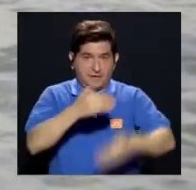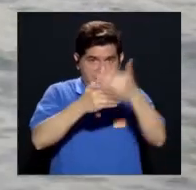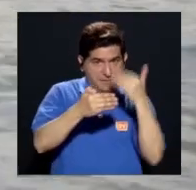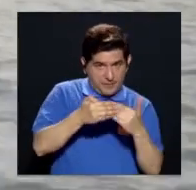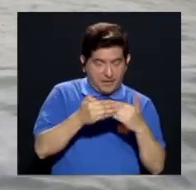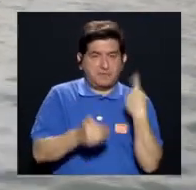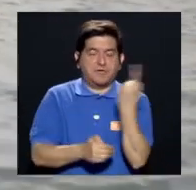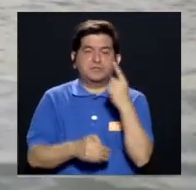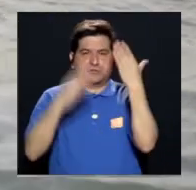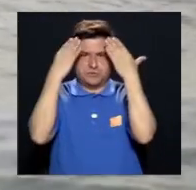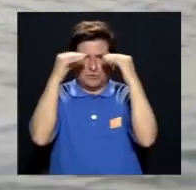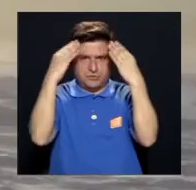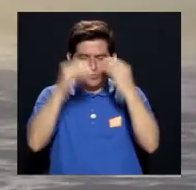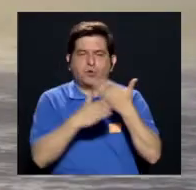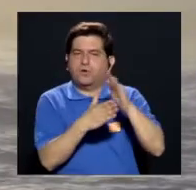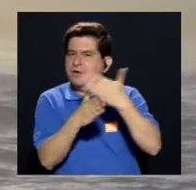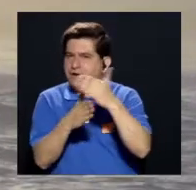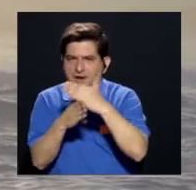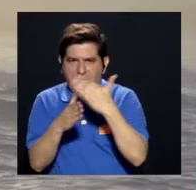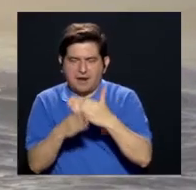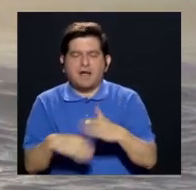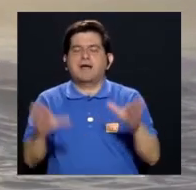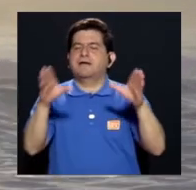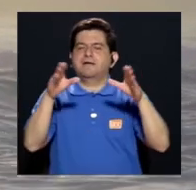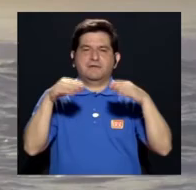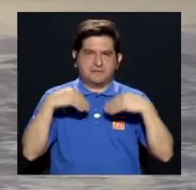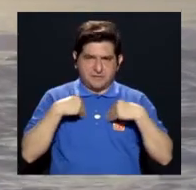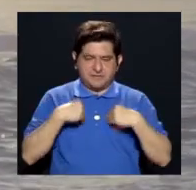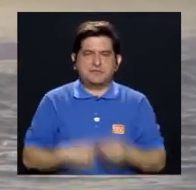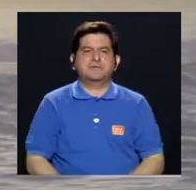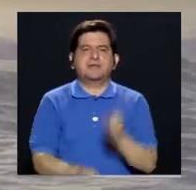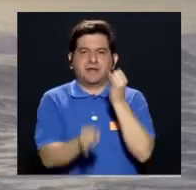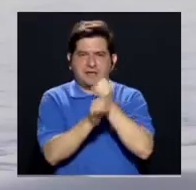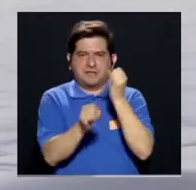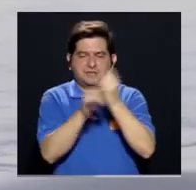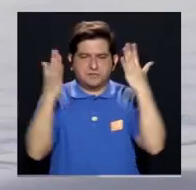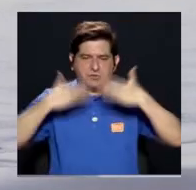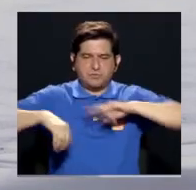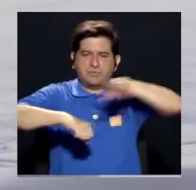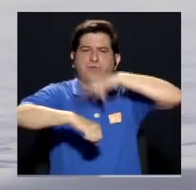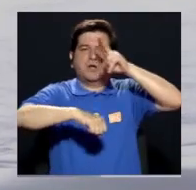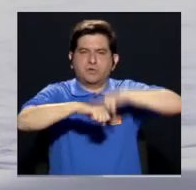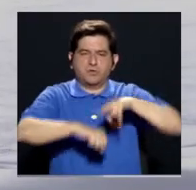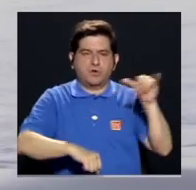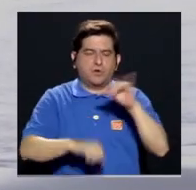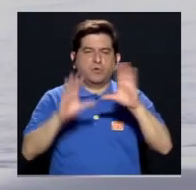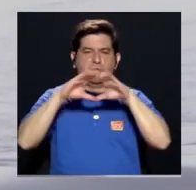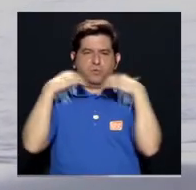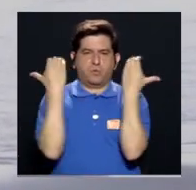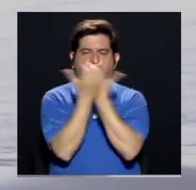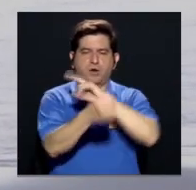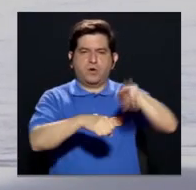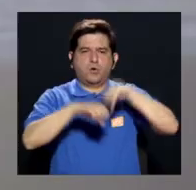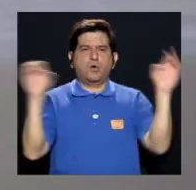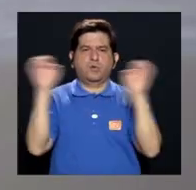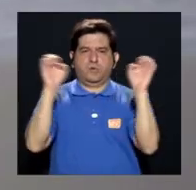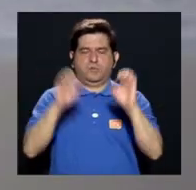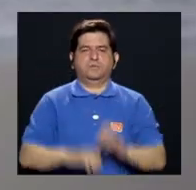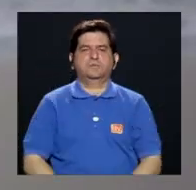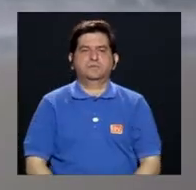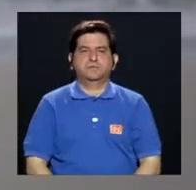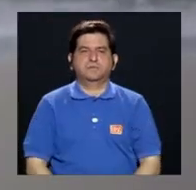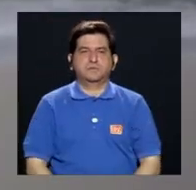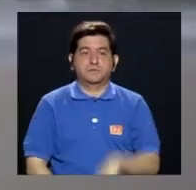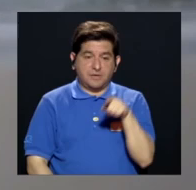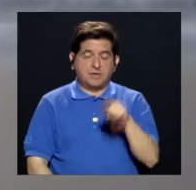la única información que se distribuye y que se acepta para el Instituto Meteorológico Nacional y para la Comisión Nacional de Emergencias